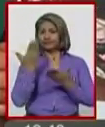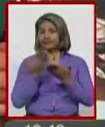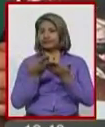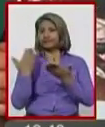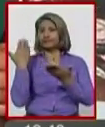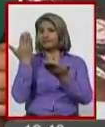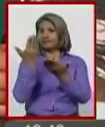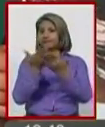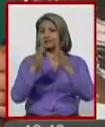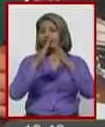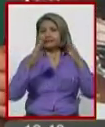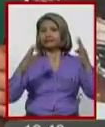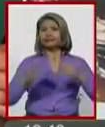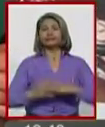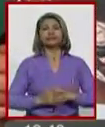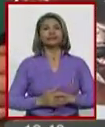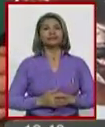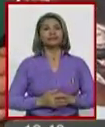mi casa.